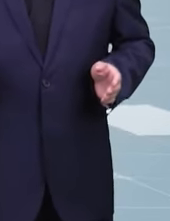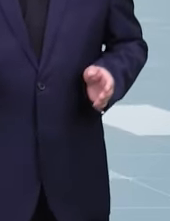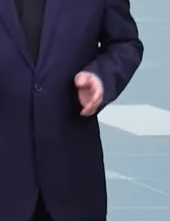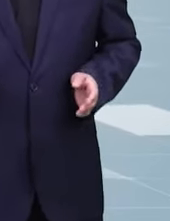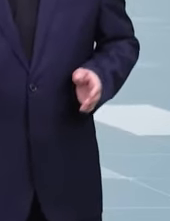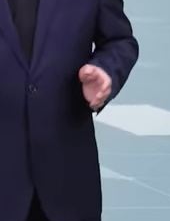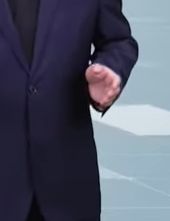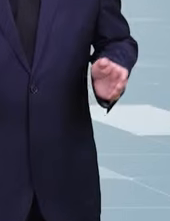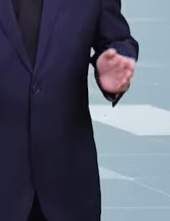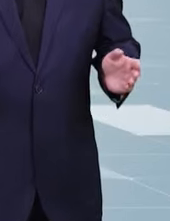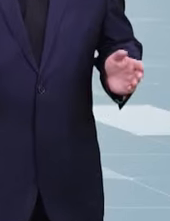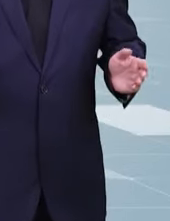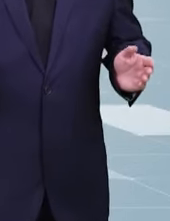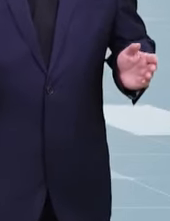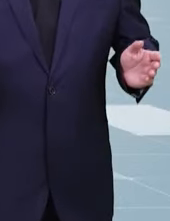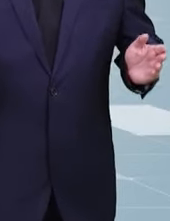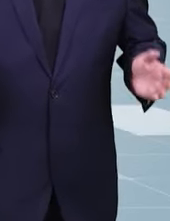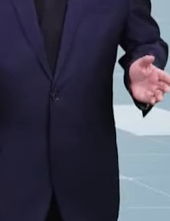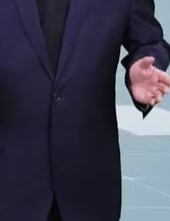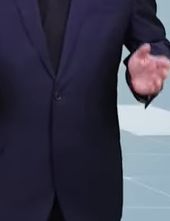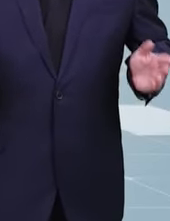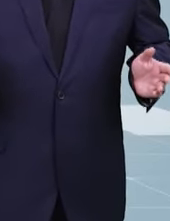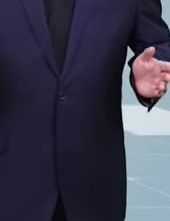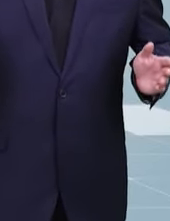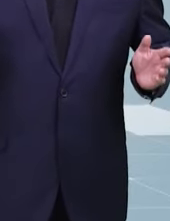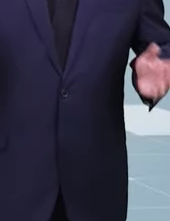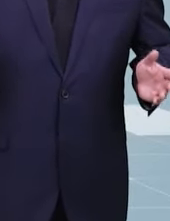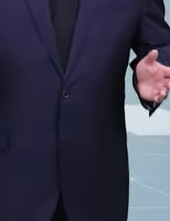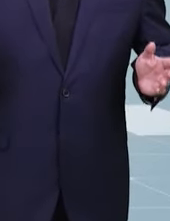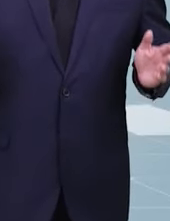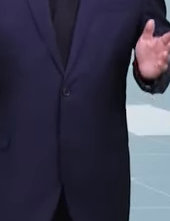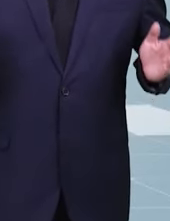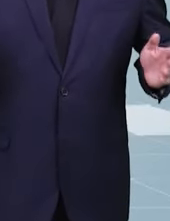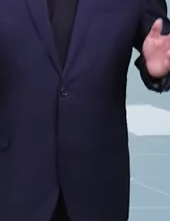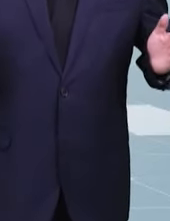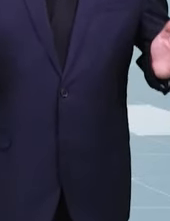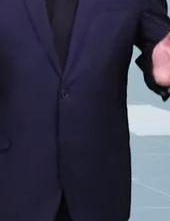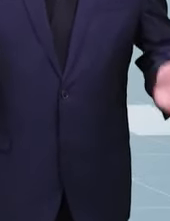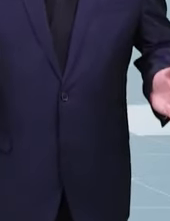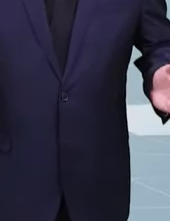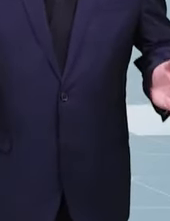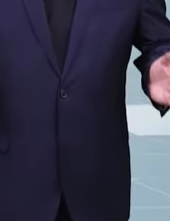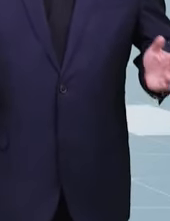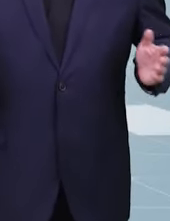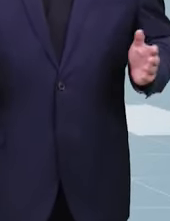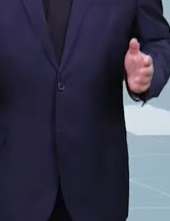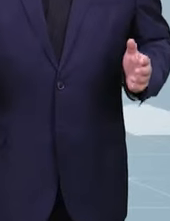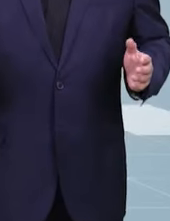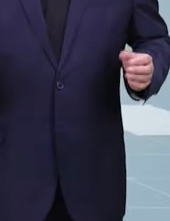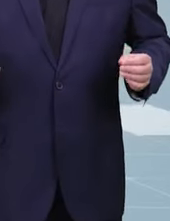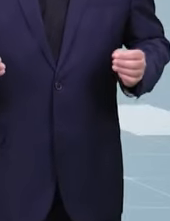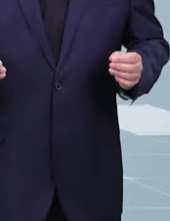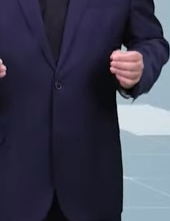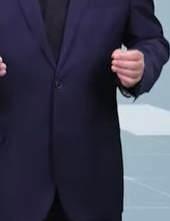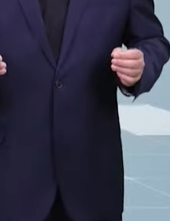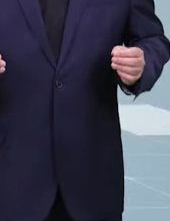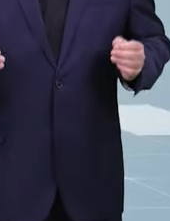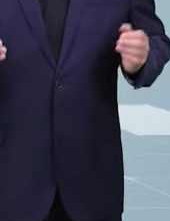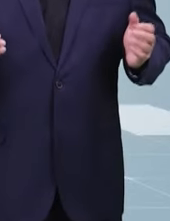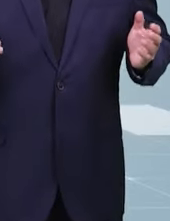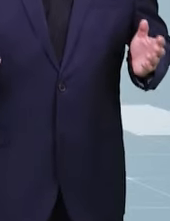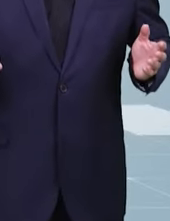incluso sin ningún equipo botear también proporciona a los Mineros de Carbón un ambiente de trabajo más seguro y